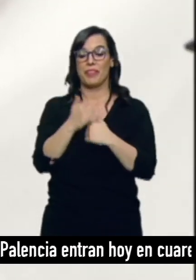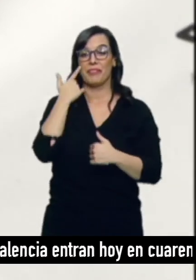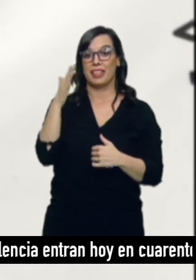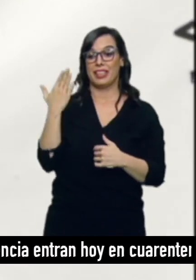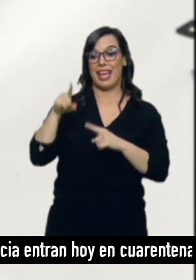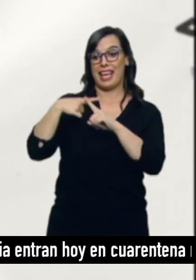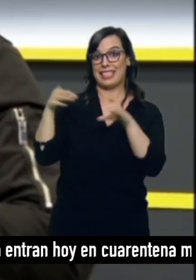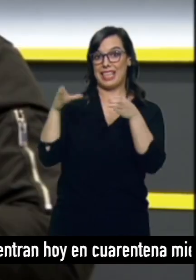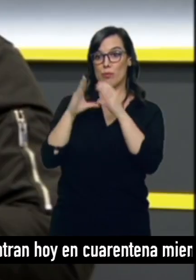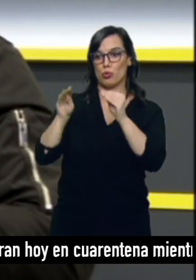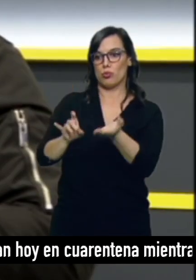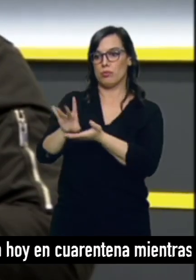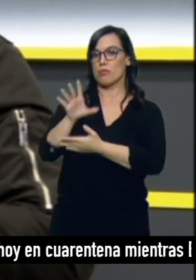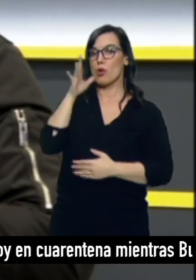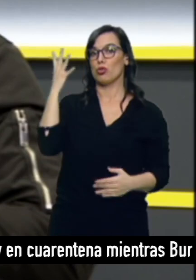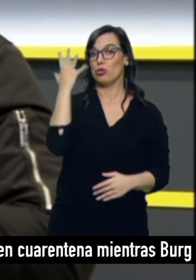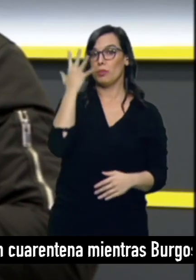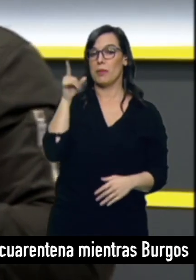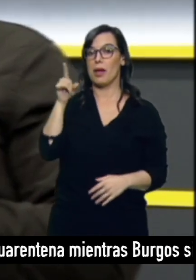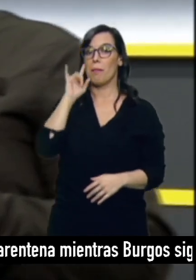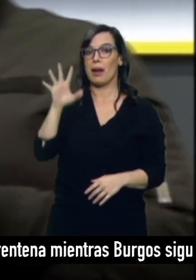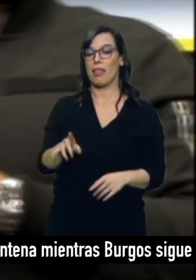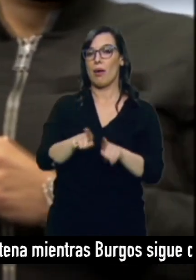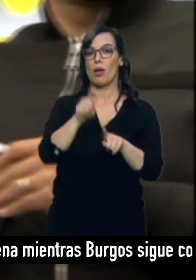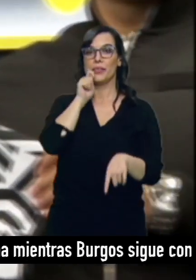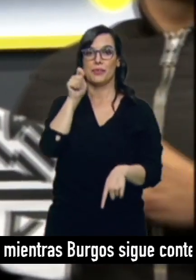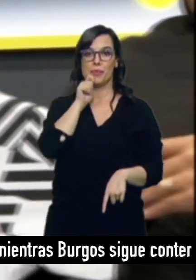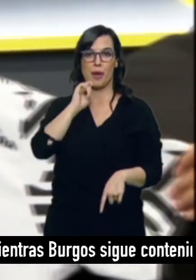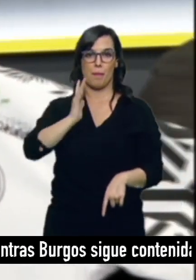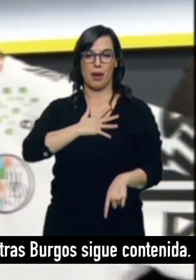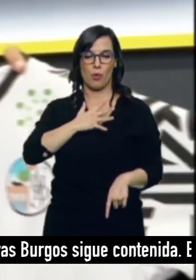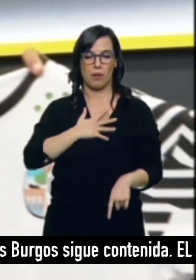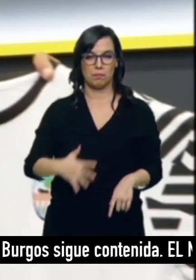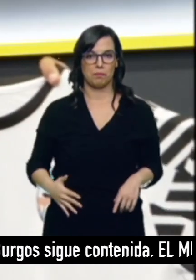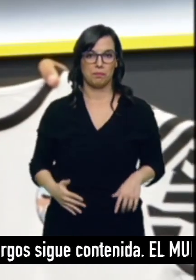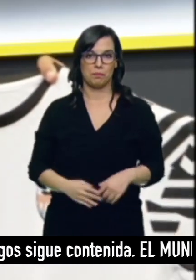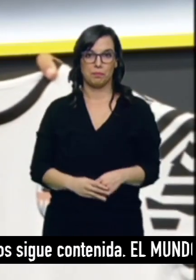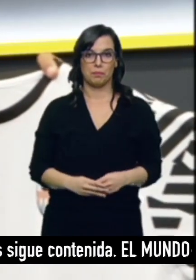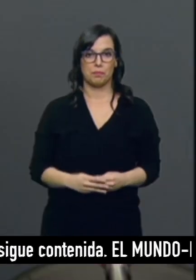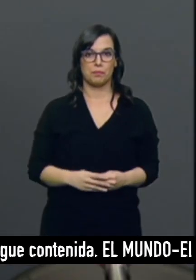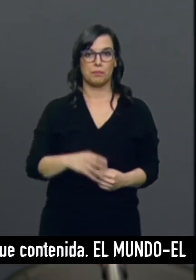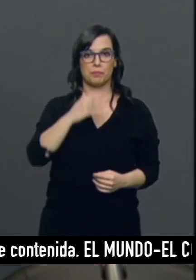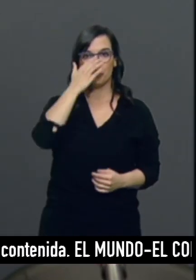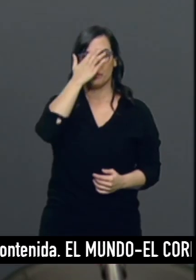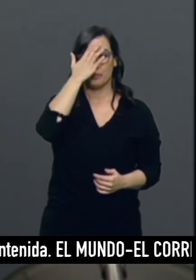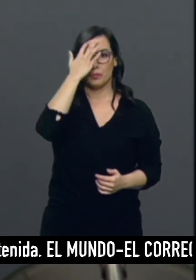de su anterior equipo debido a la sospecha de un posible positivo por consumo de marihuana.